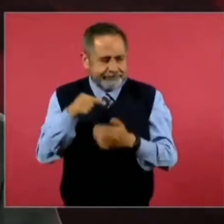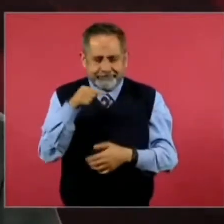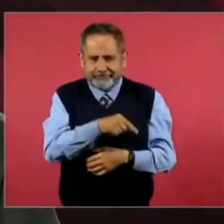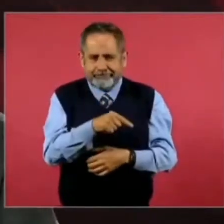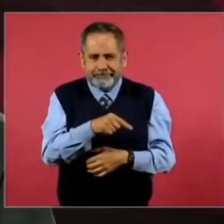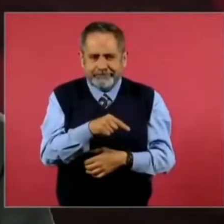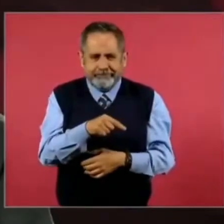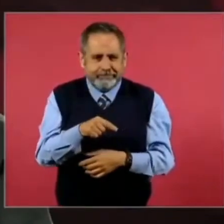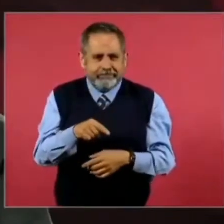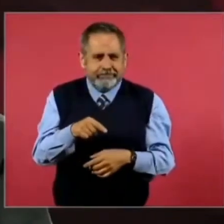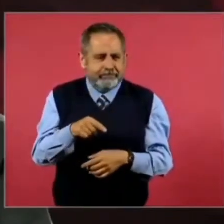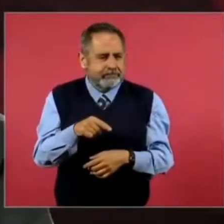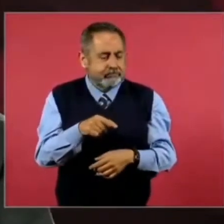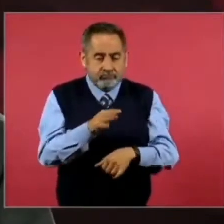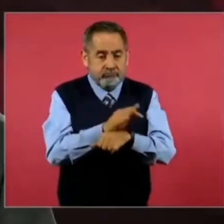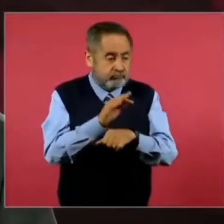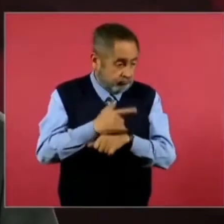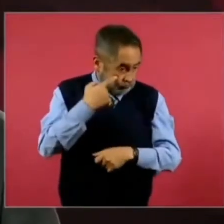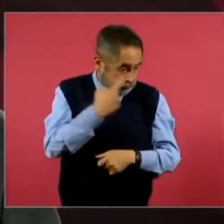darle